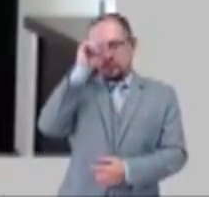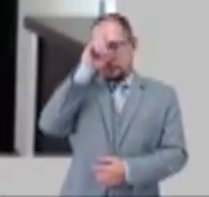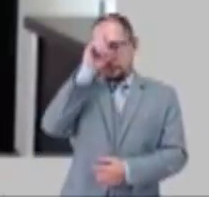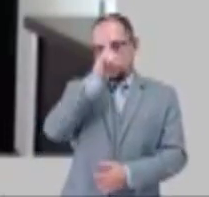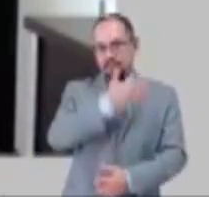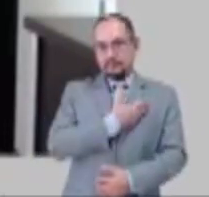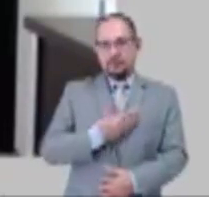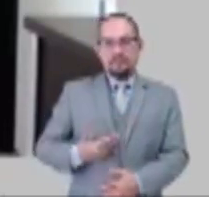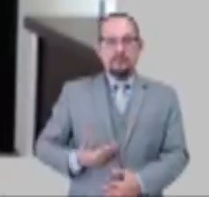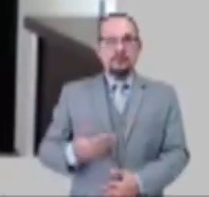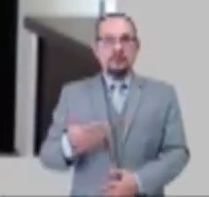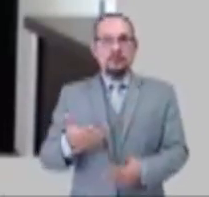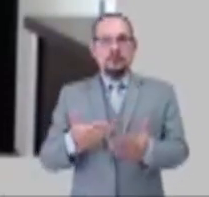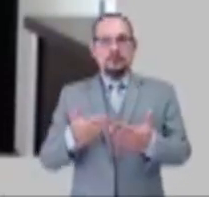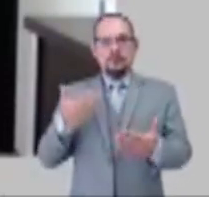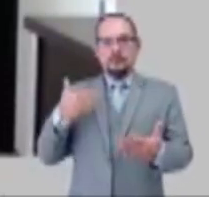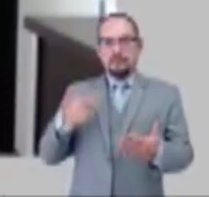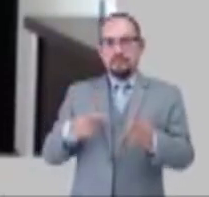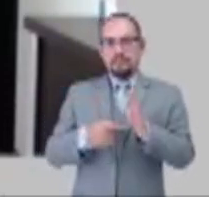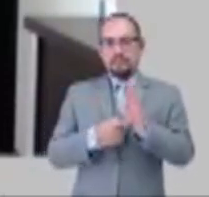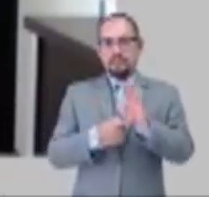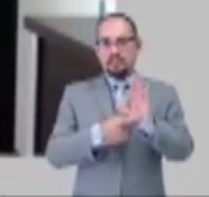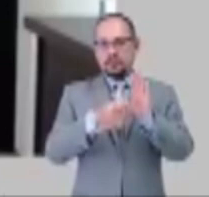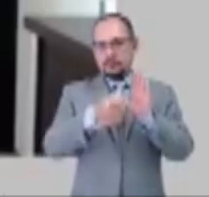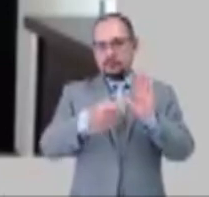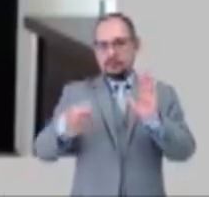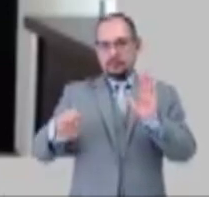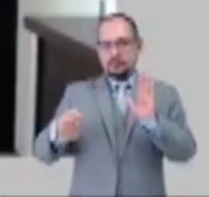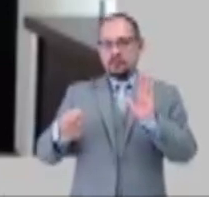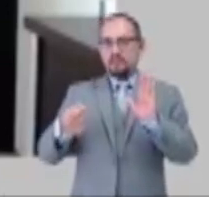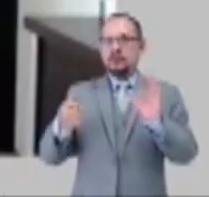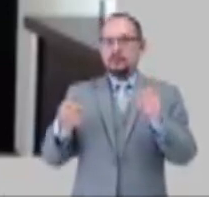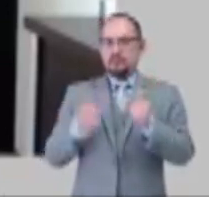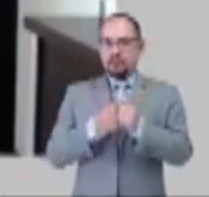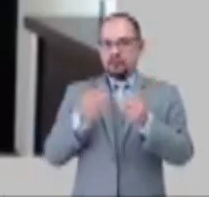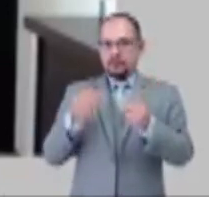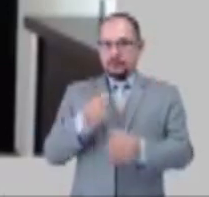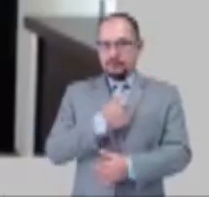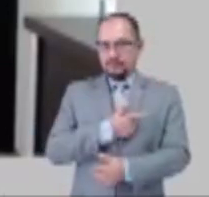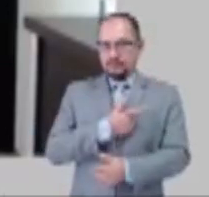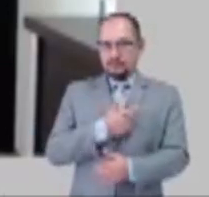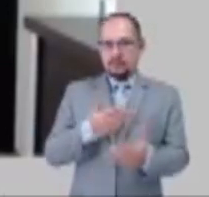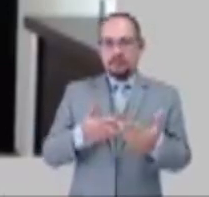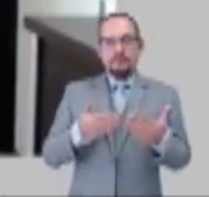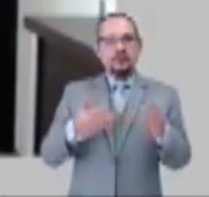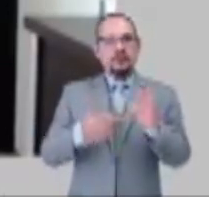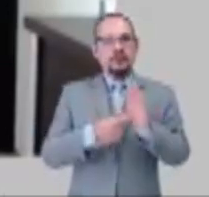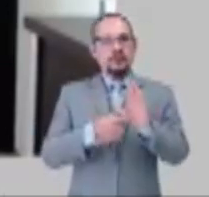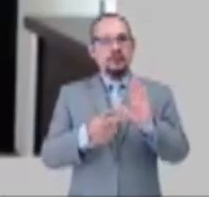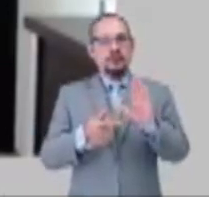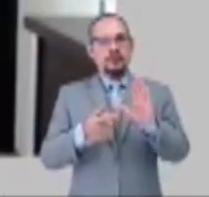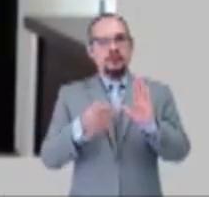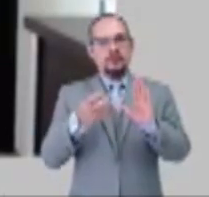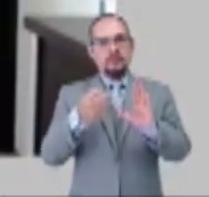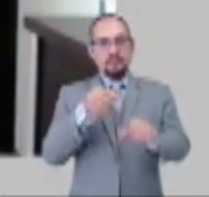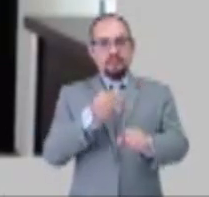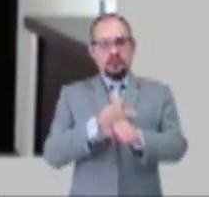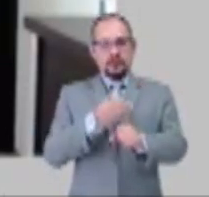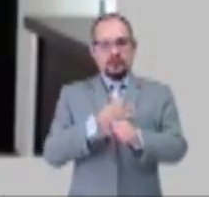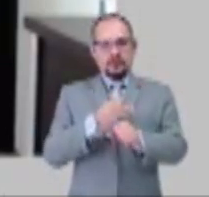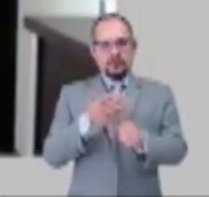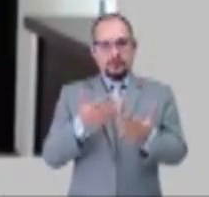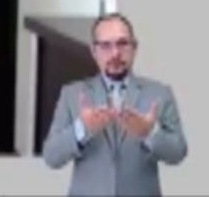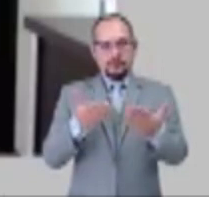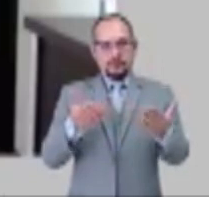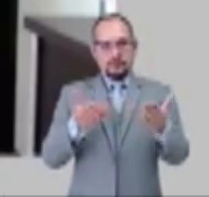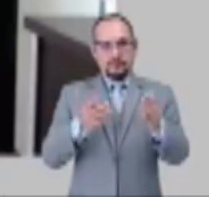en fecha 22 y 25 de febrero y difundidas vía whatsapp twitter instagram y facebook el primero